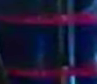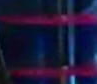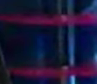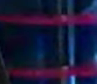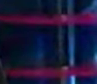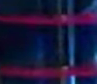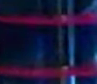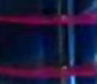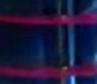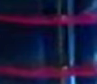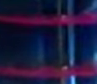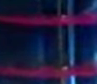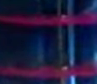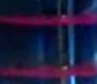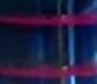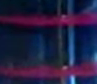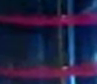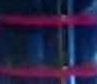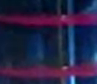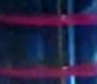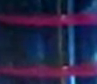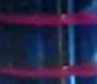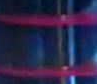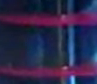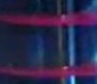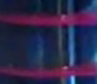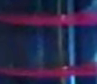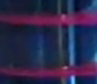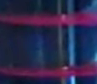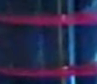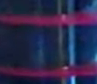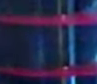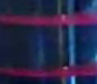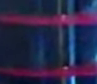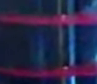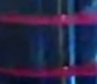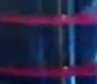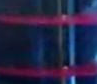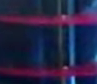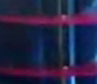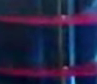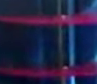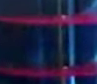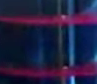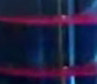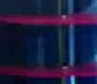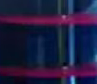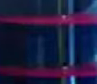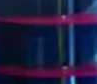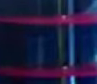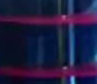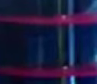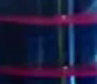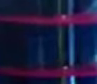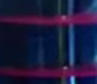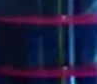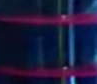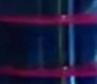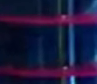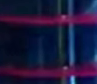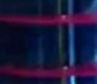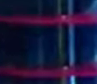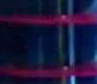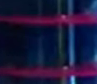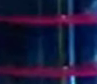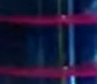13 con 44, más noticias, atención. El viceministro de gobierno reitera que desde el legislativo se ataca